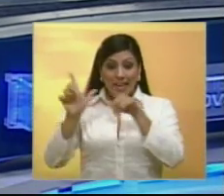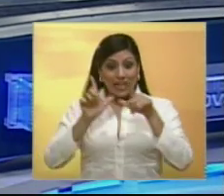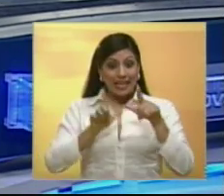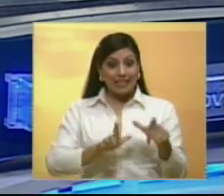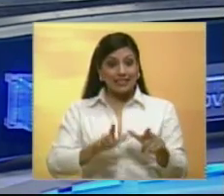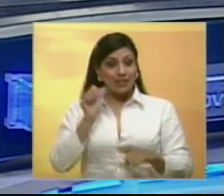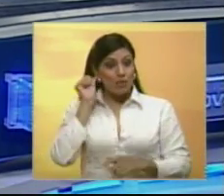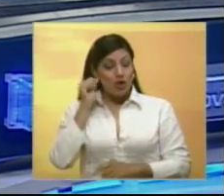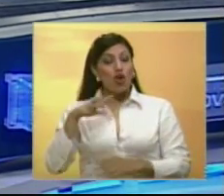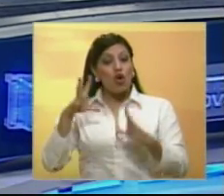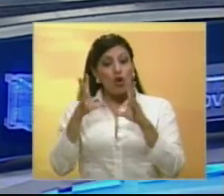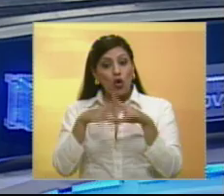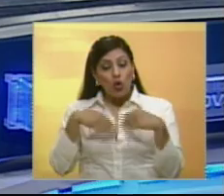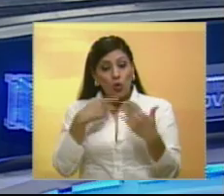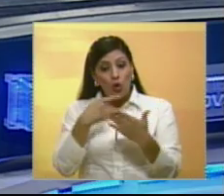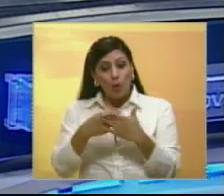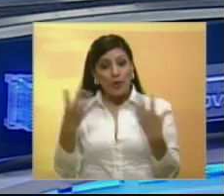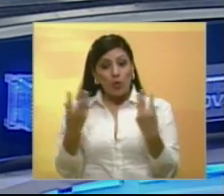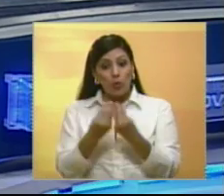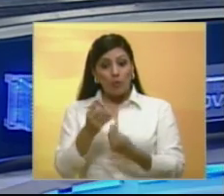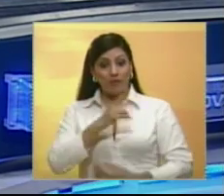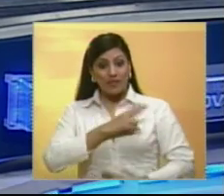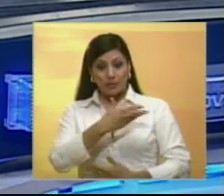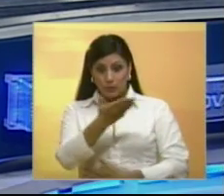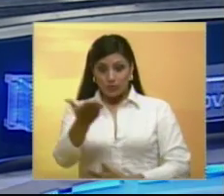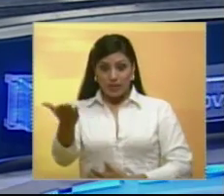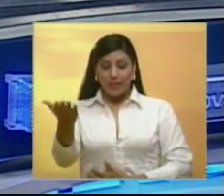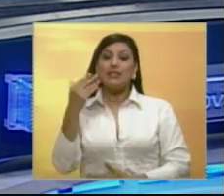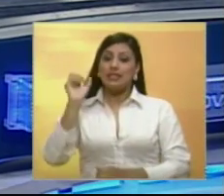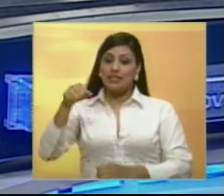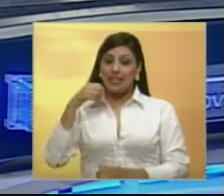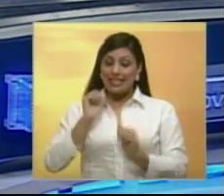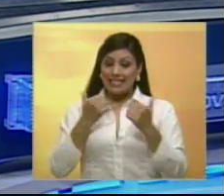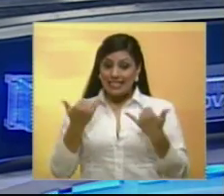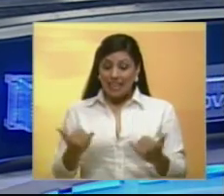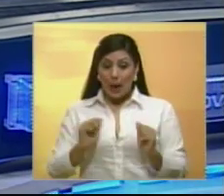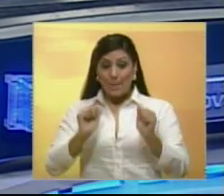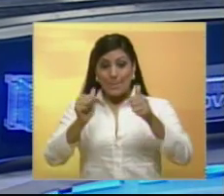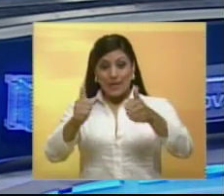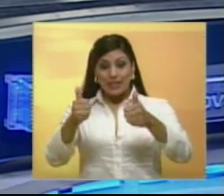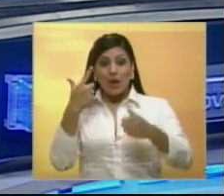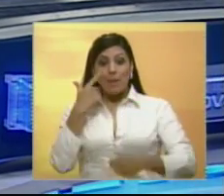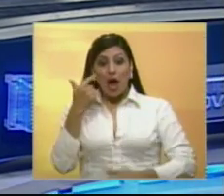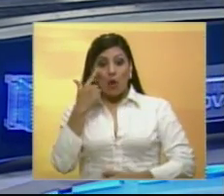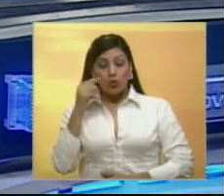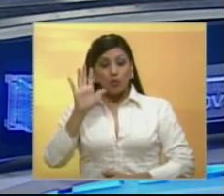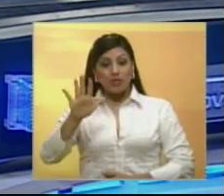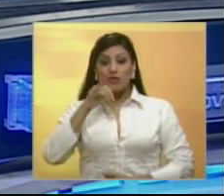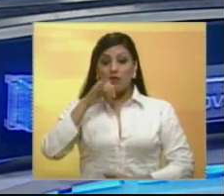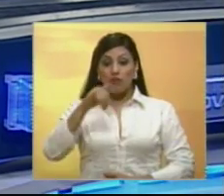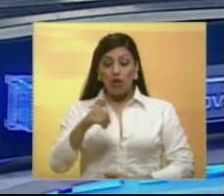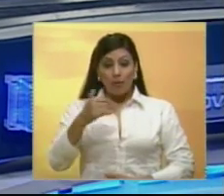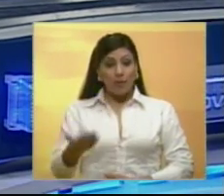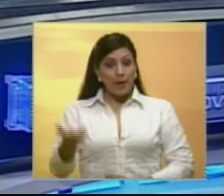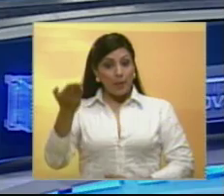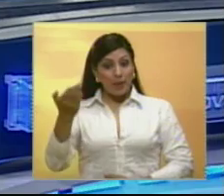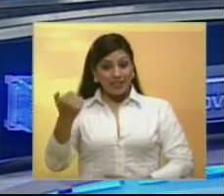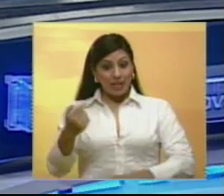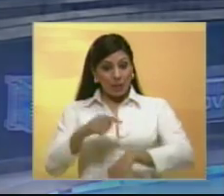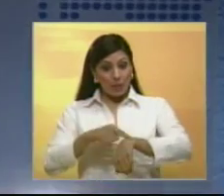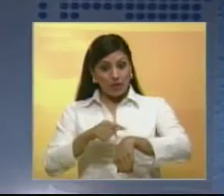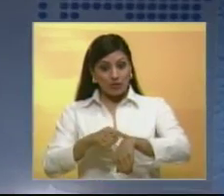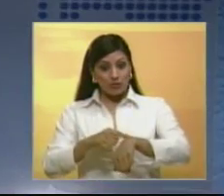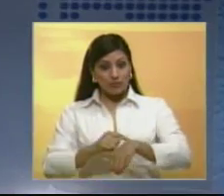listas en nombre del equipo de Noticiero Venevisión para ustedes. Así es, y desde ya iniciamos nuestro recorrido por las noticias más destacadas hasta el